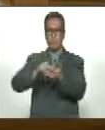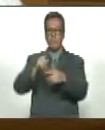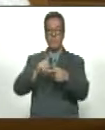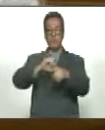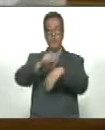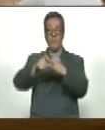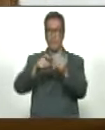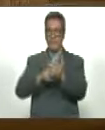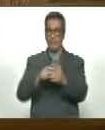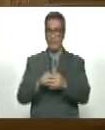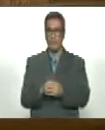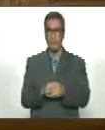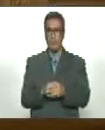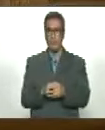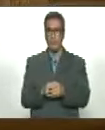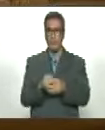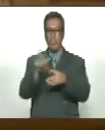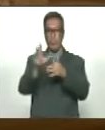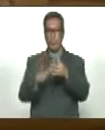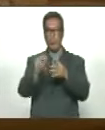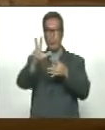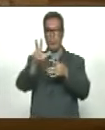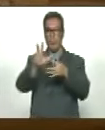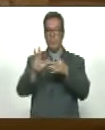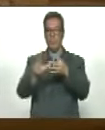por unanimidad. Tercero,